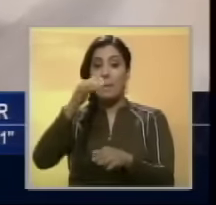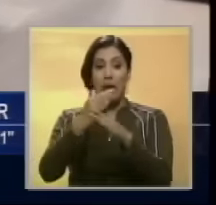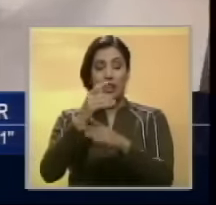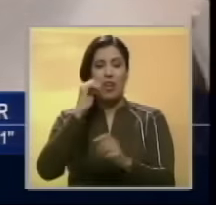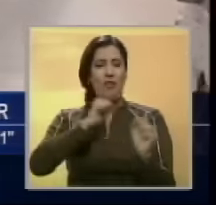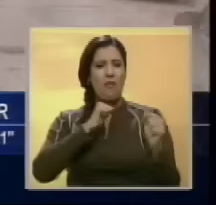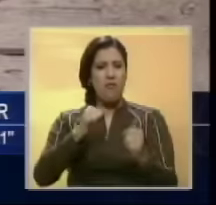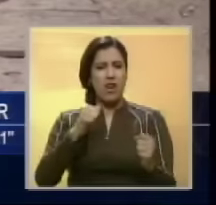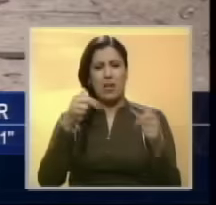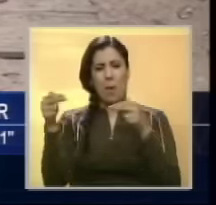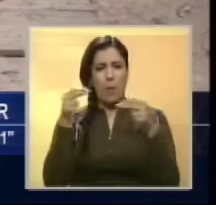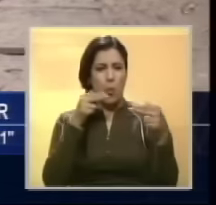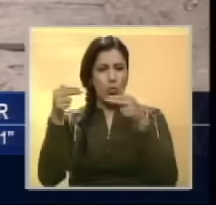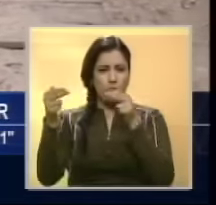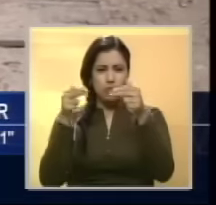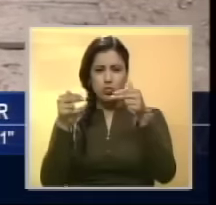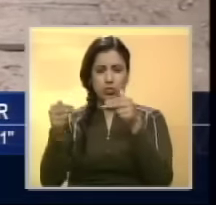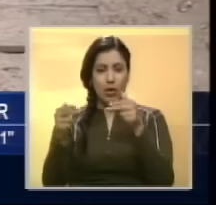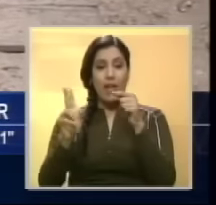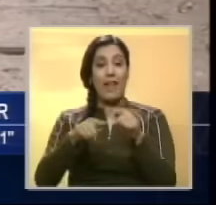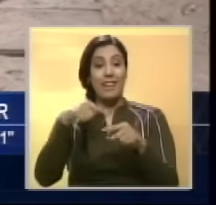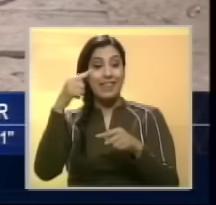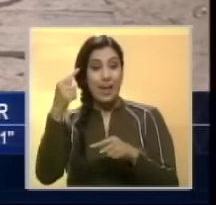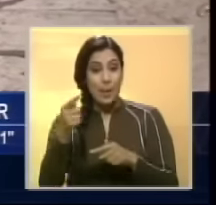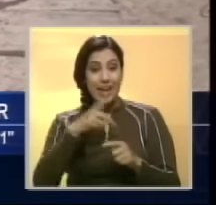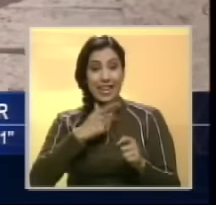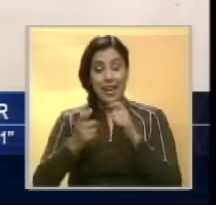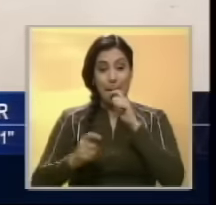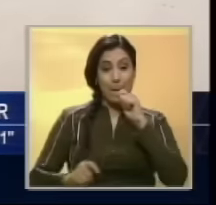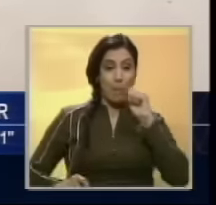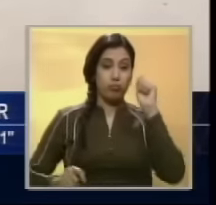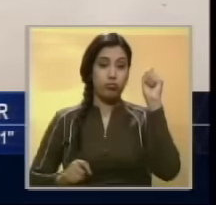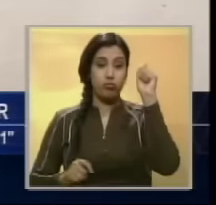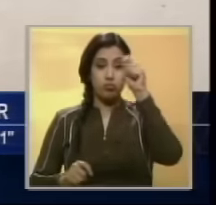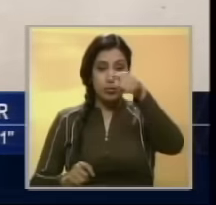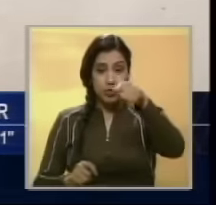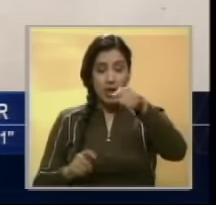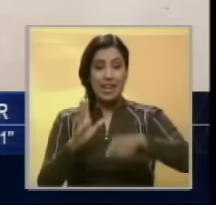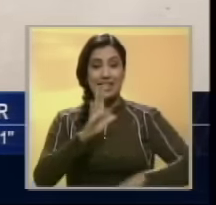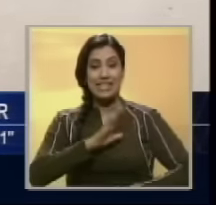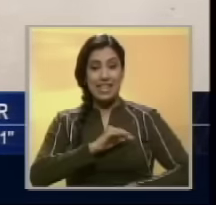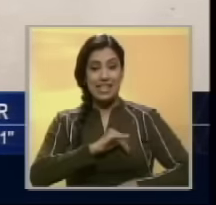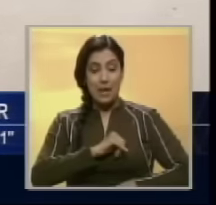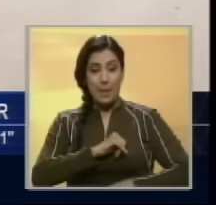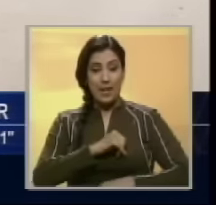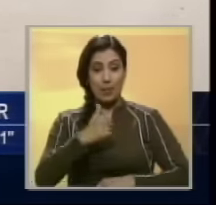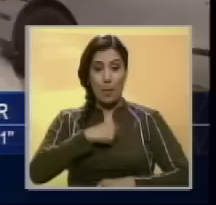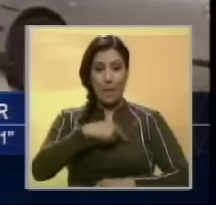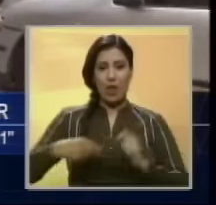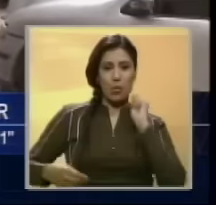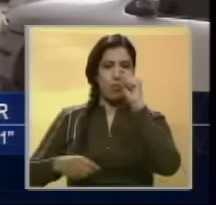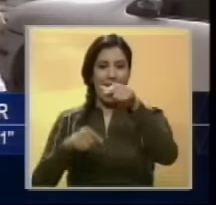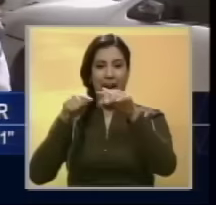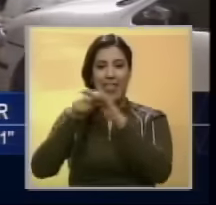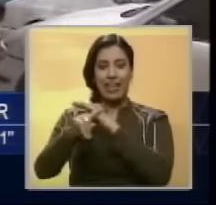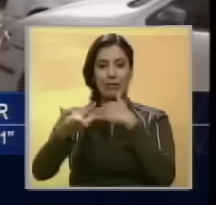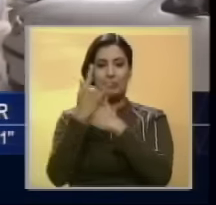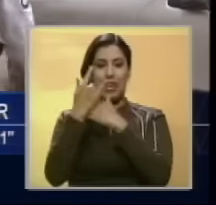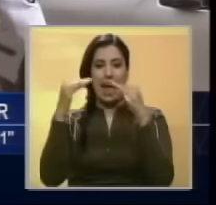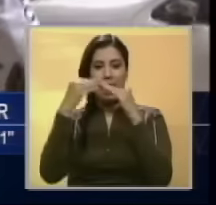generó un fuerte intercambio de disparos y al pretender lanzarle el explosivo a la comisión policial les detonó en el interior de la